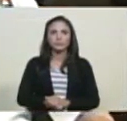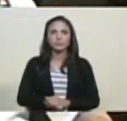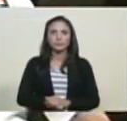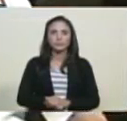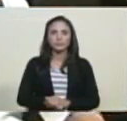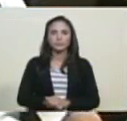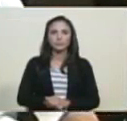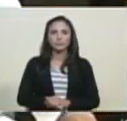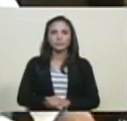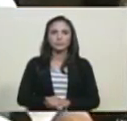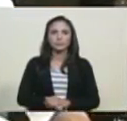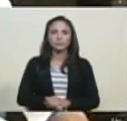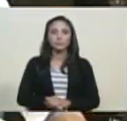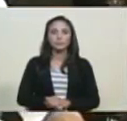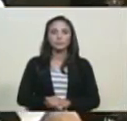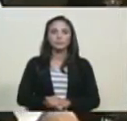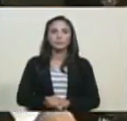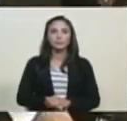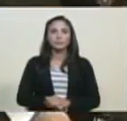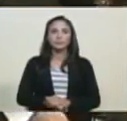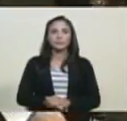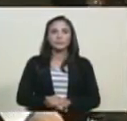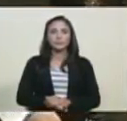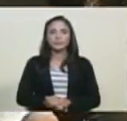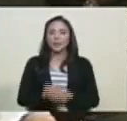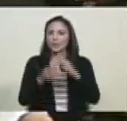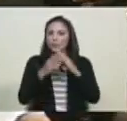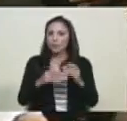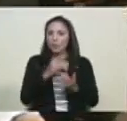acuerdos de extradición